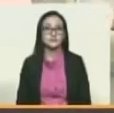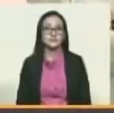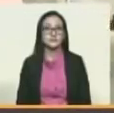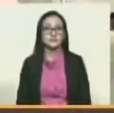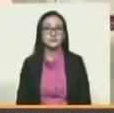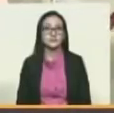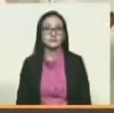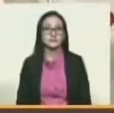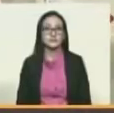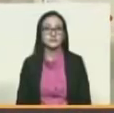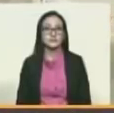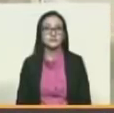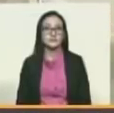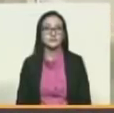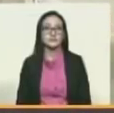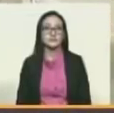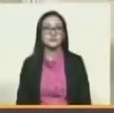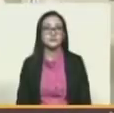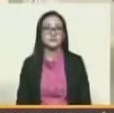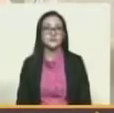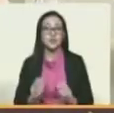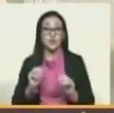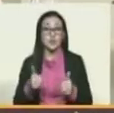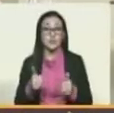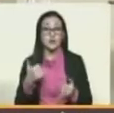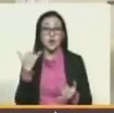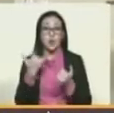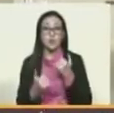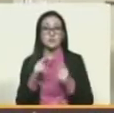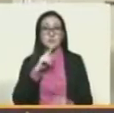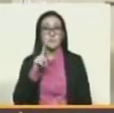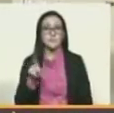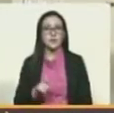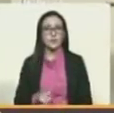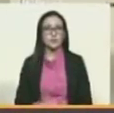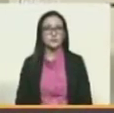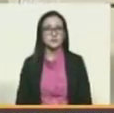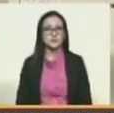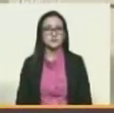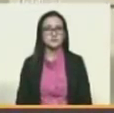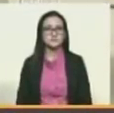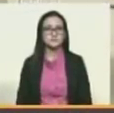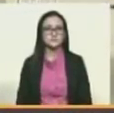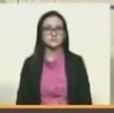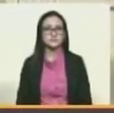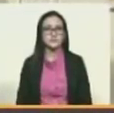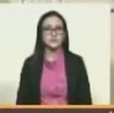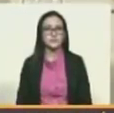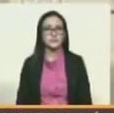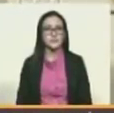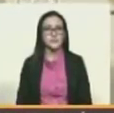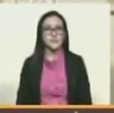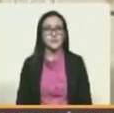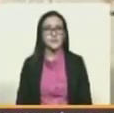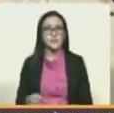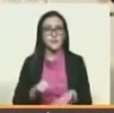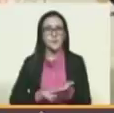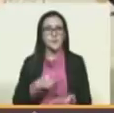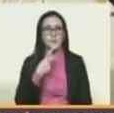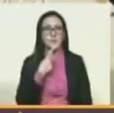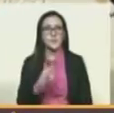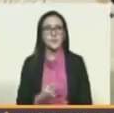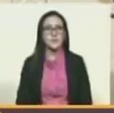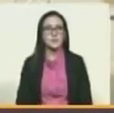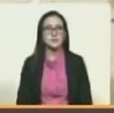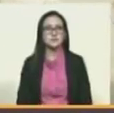Voy a comenzar por la última pregunta. Para volver a decirlo, y lo puedo decir